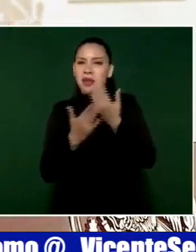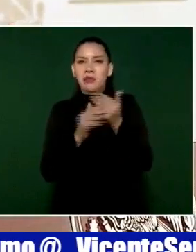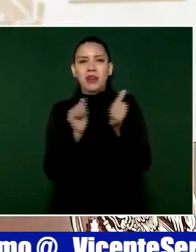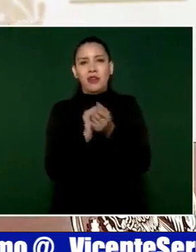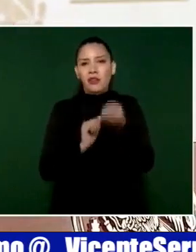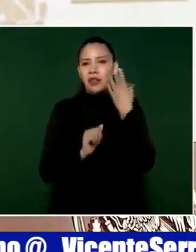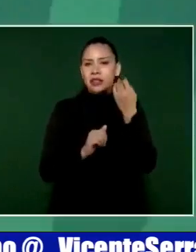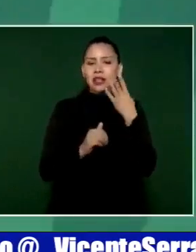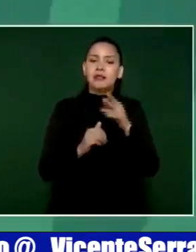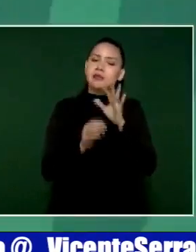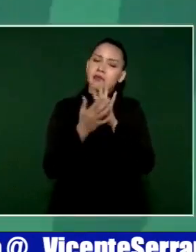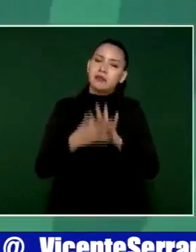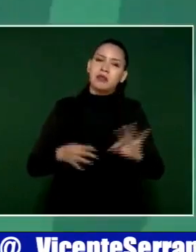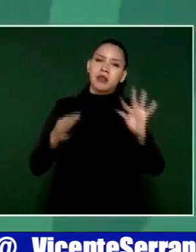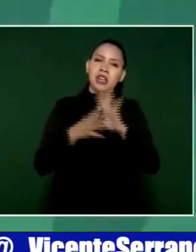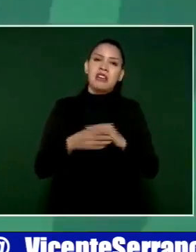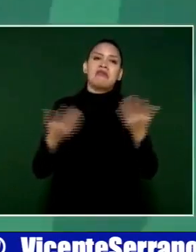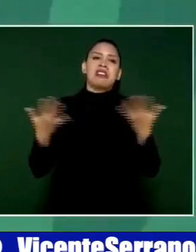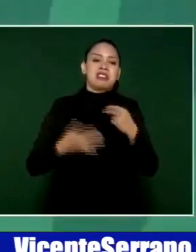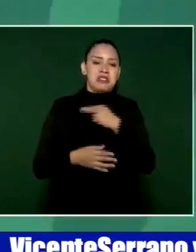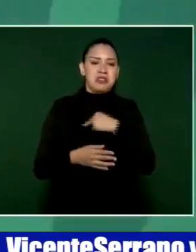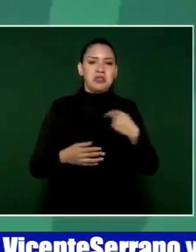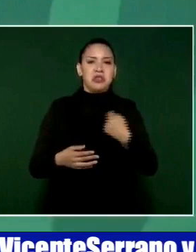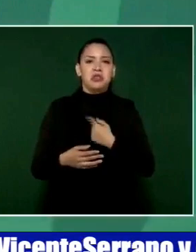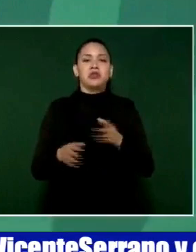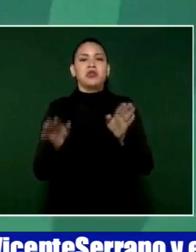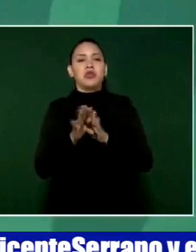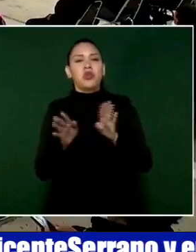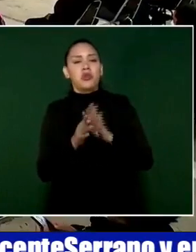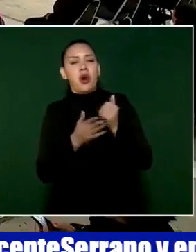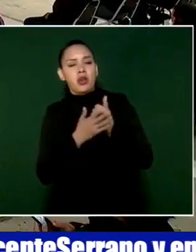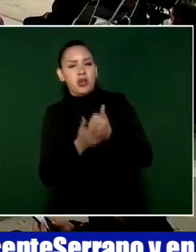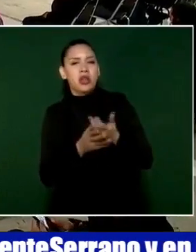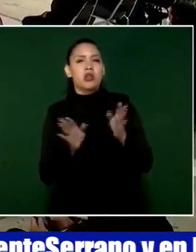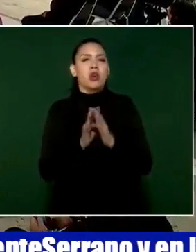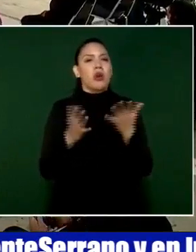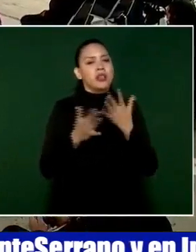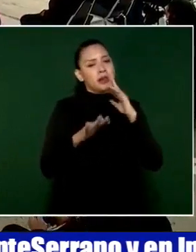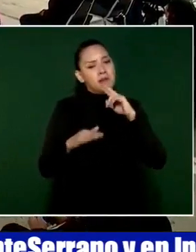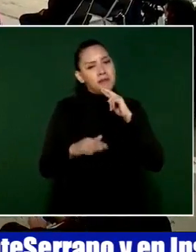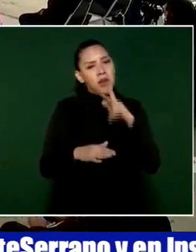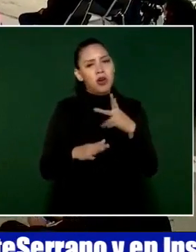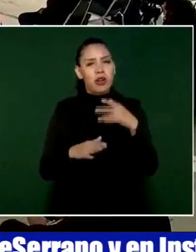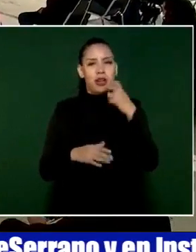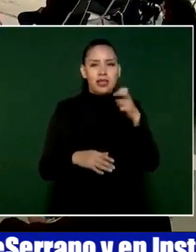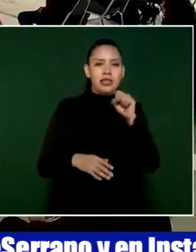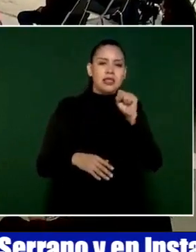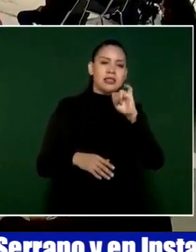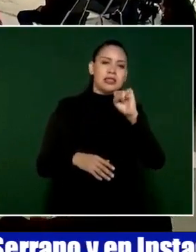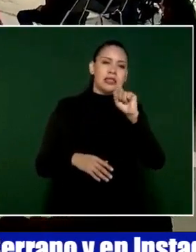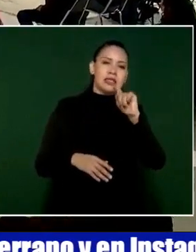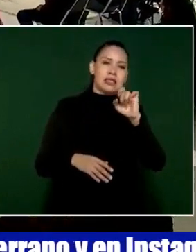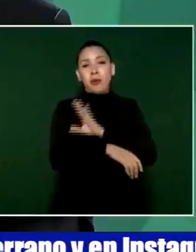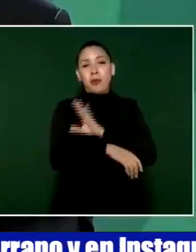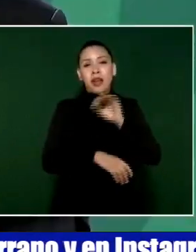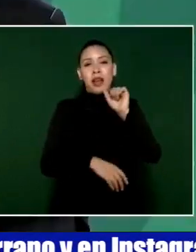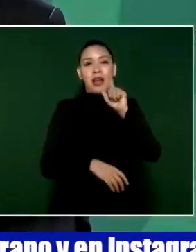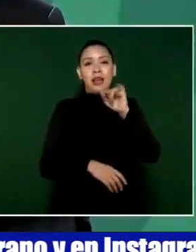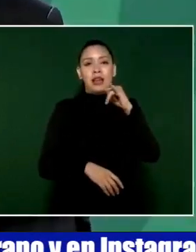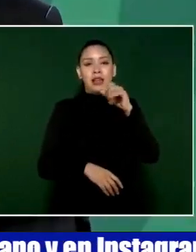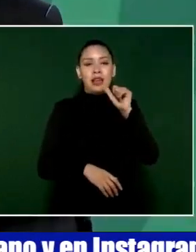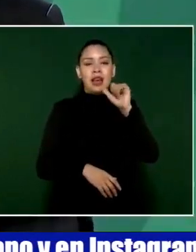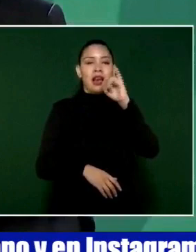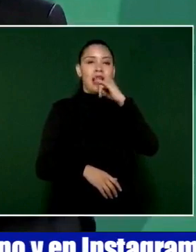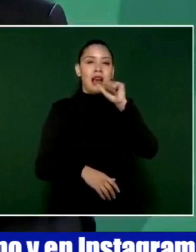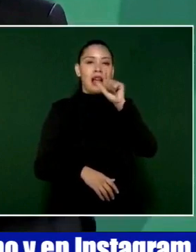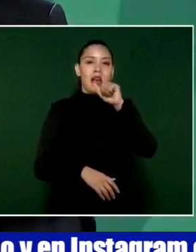piensan no los que sus adversarios conservados no piensan sino que tratan traman qué maldad van a hacer pues son malos de